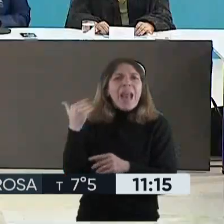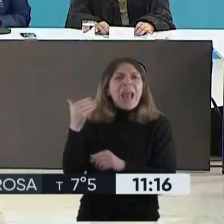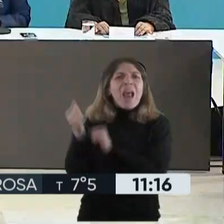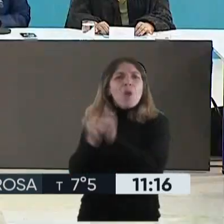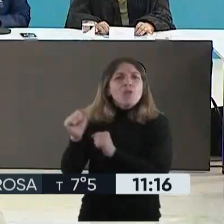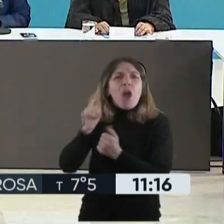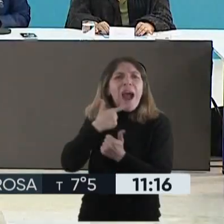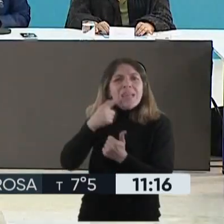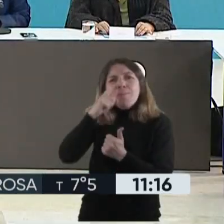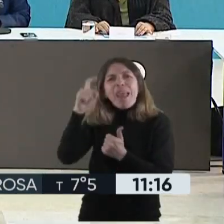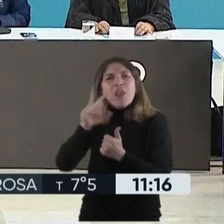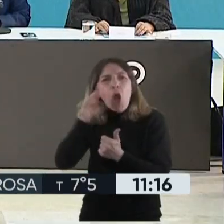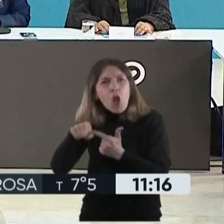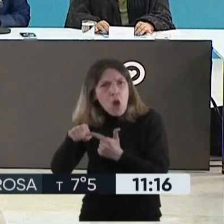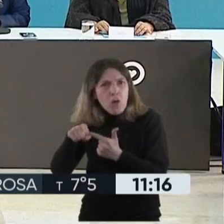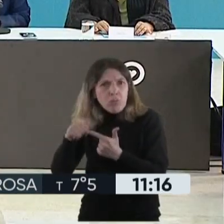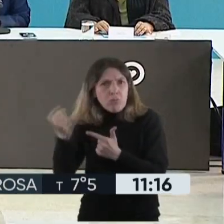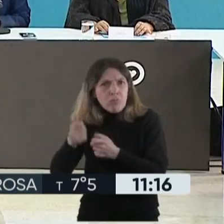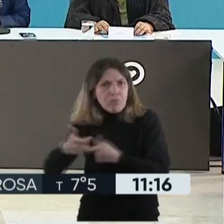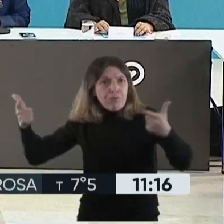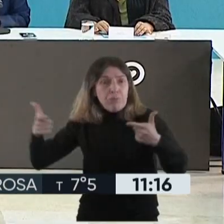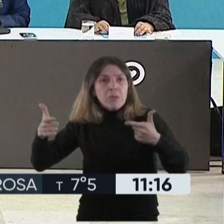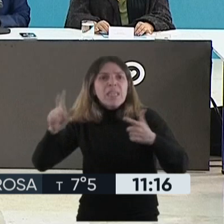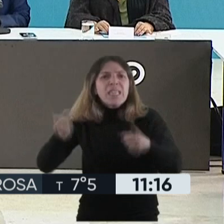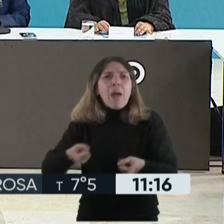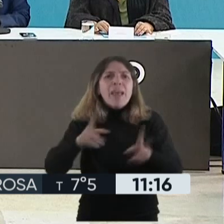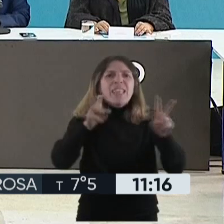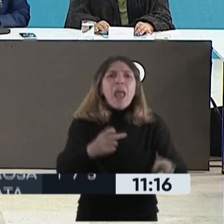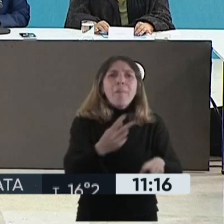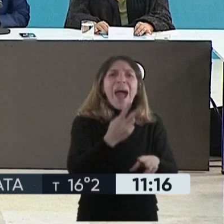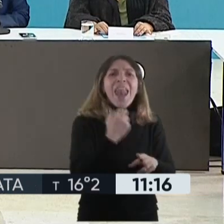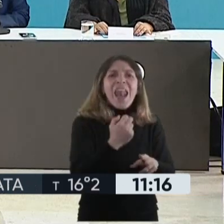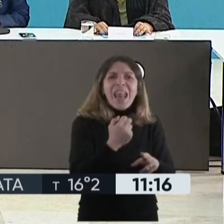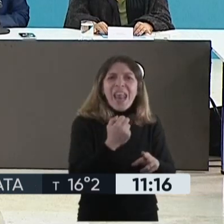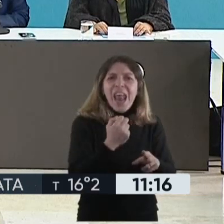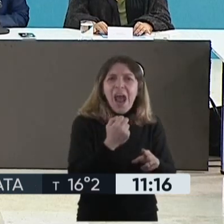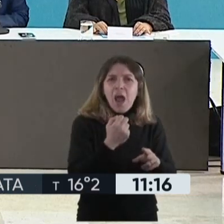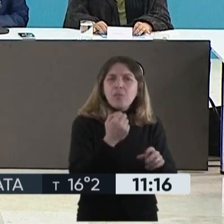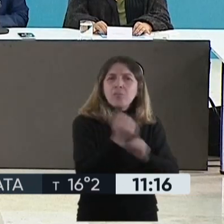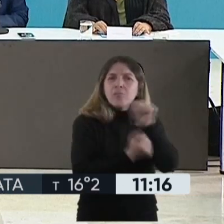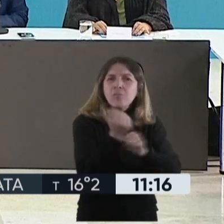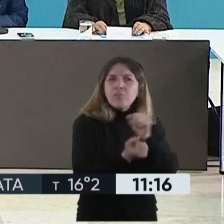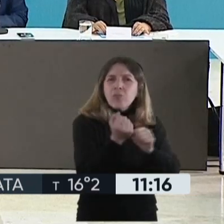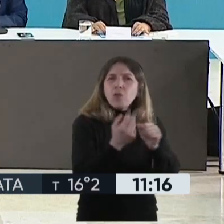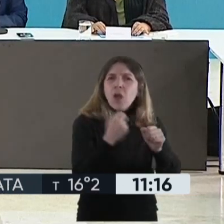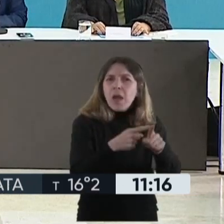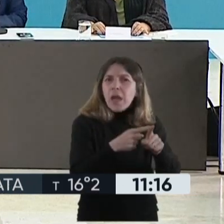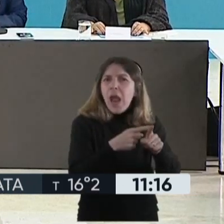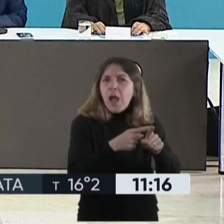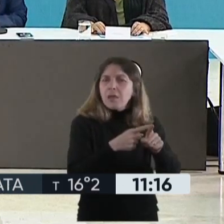resto también de la producción de energía venimos logrando números muy importantes.